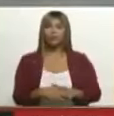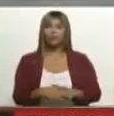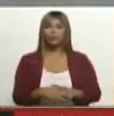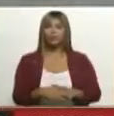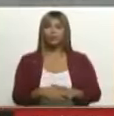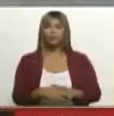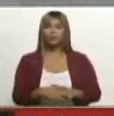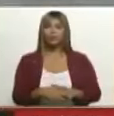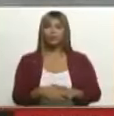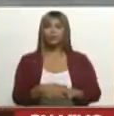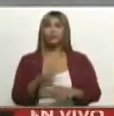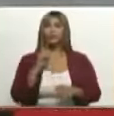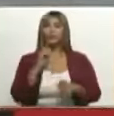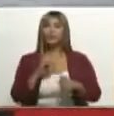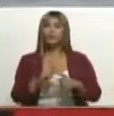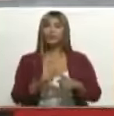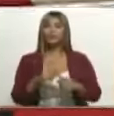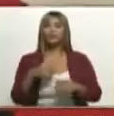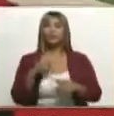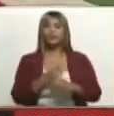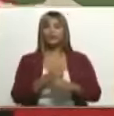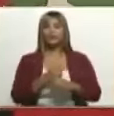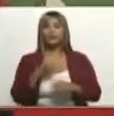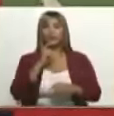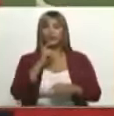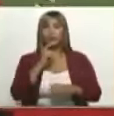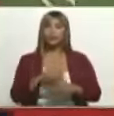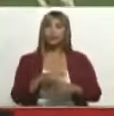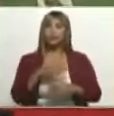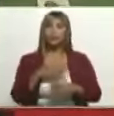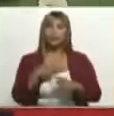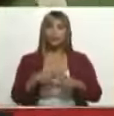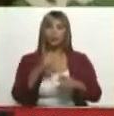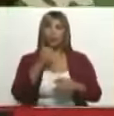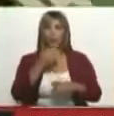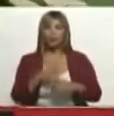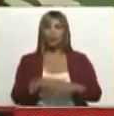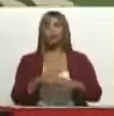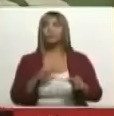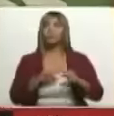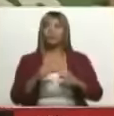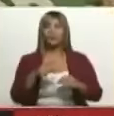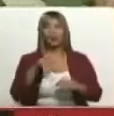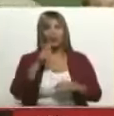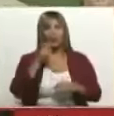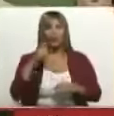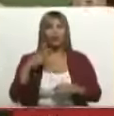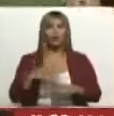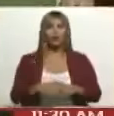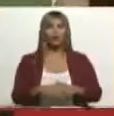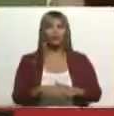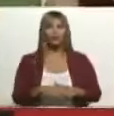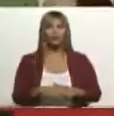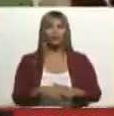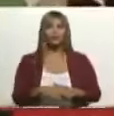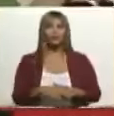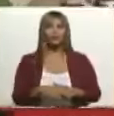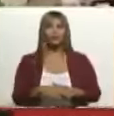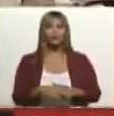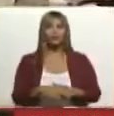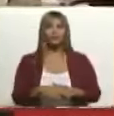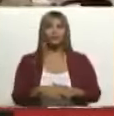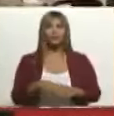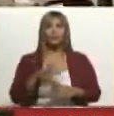Ha sido un camino arduo, pero gratificante. Fíjense, de las acciones allá en Guárico, en Oriente, en